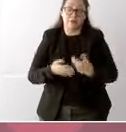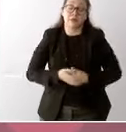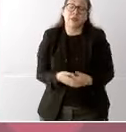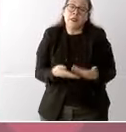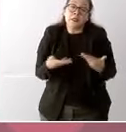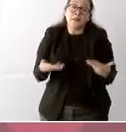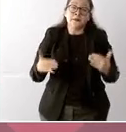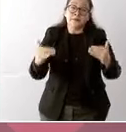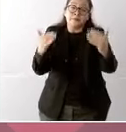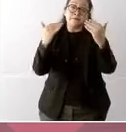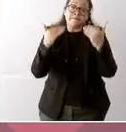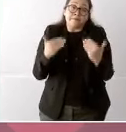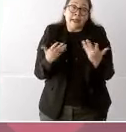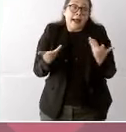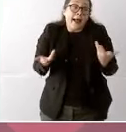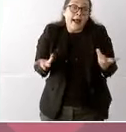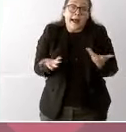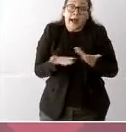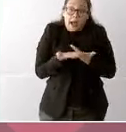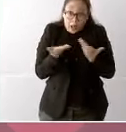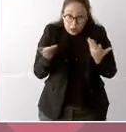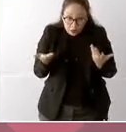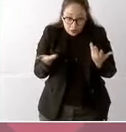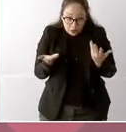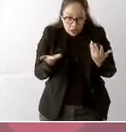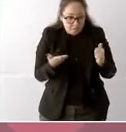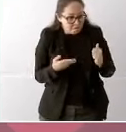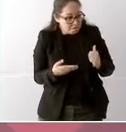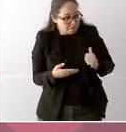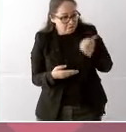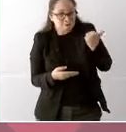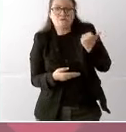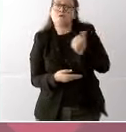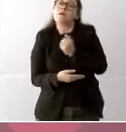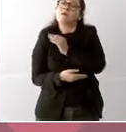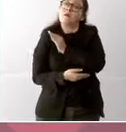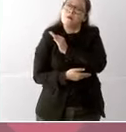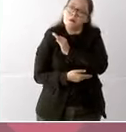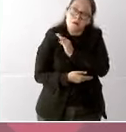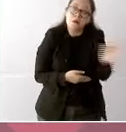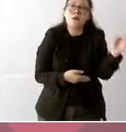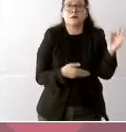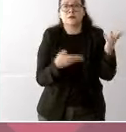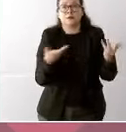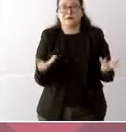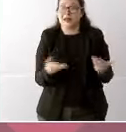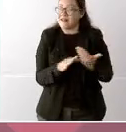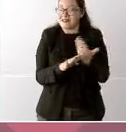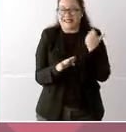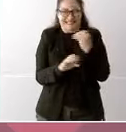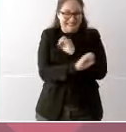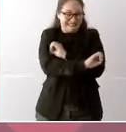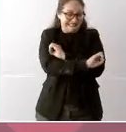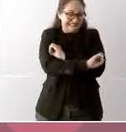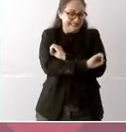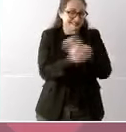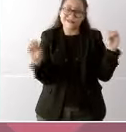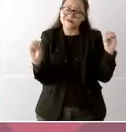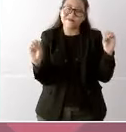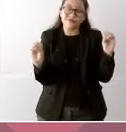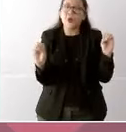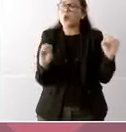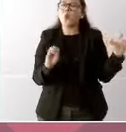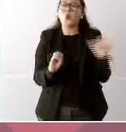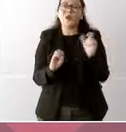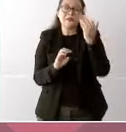Ahora tenemos esa posibilidad que no se tuvo en la